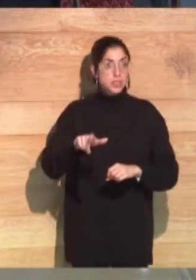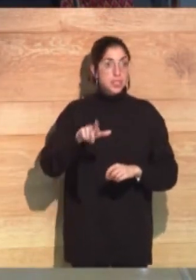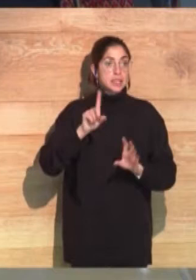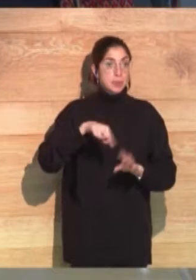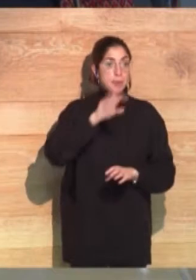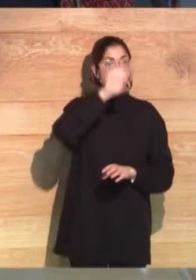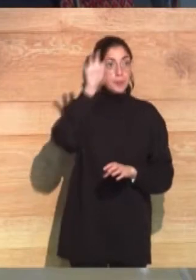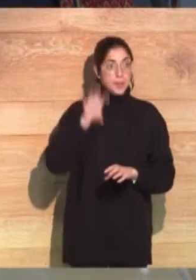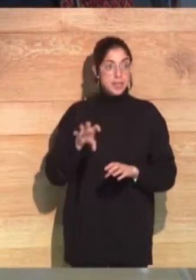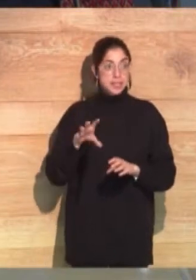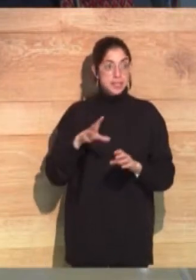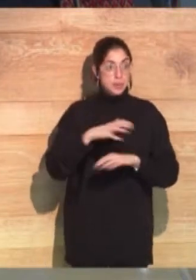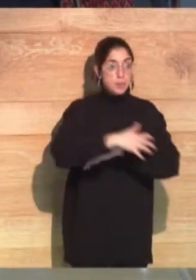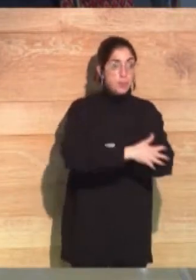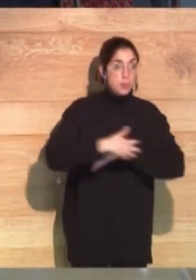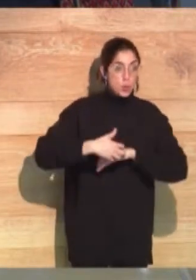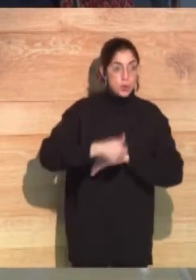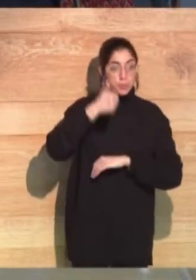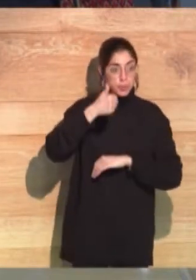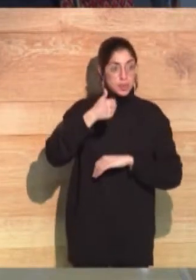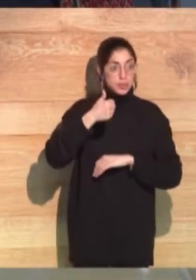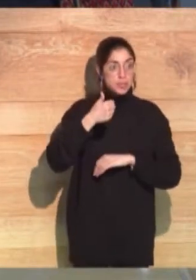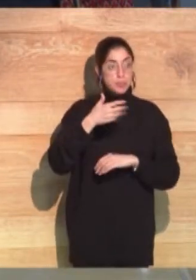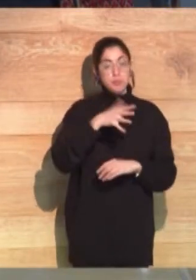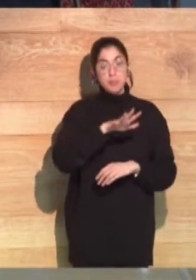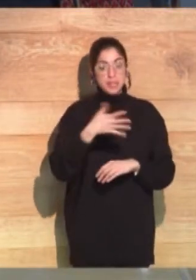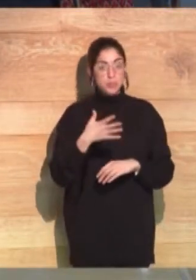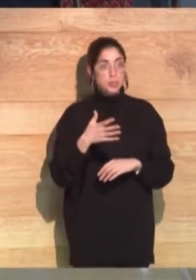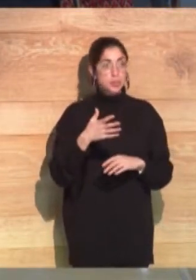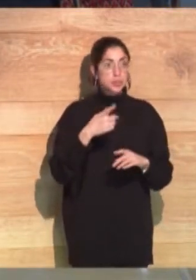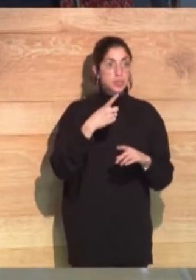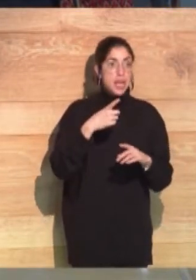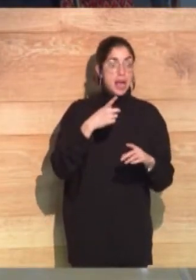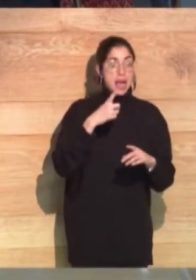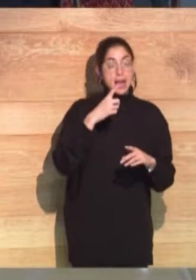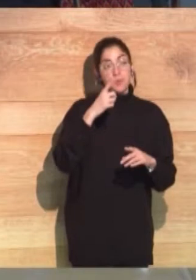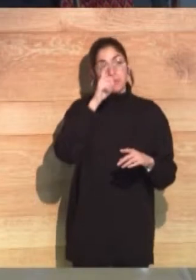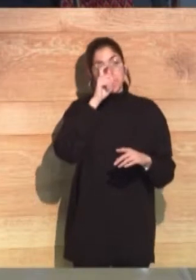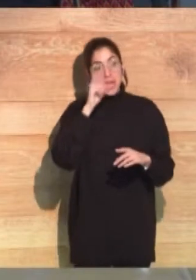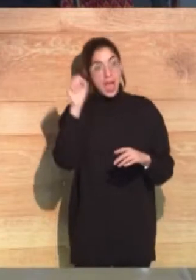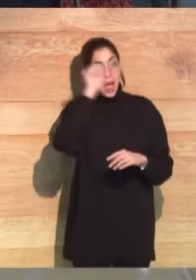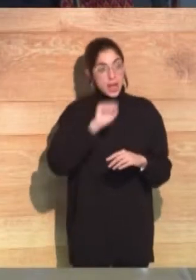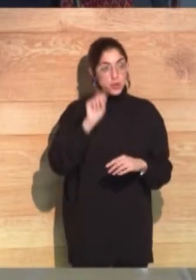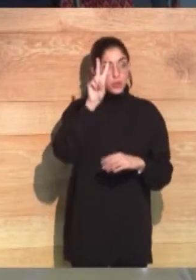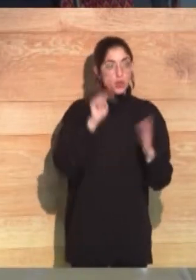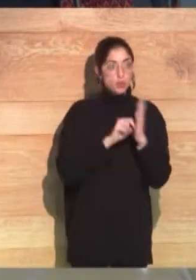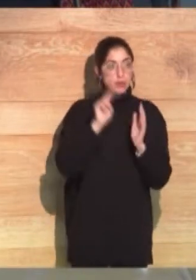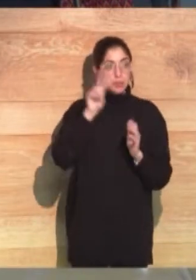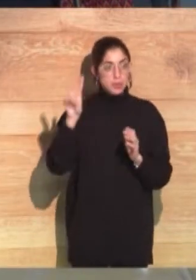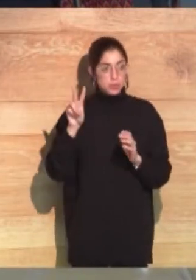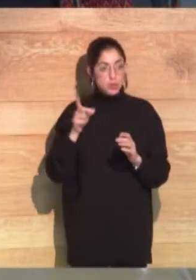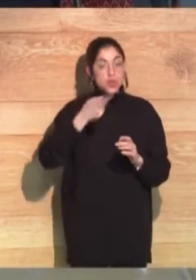pobres vacunados a mediados de 2022. No estoy segura de que vayamos a alcanzar este